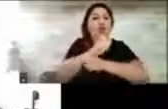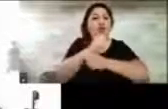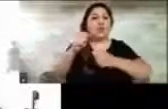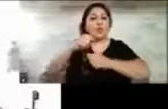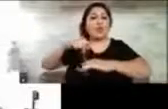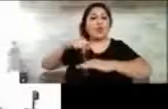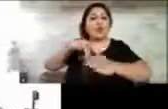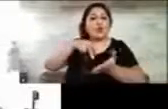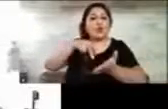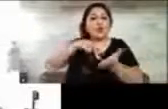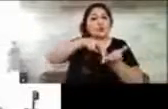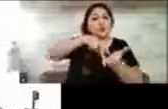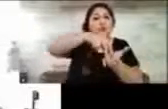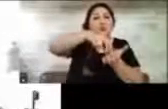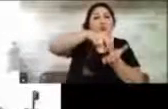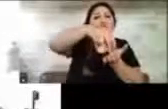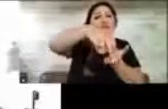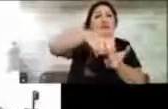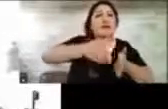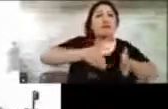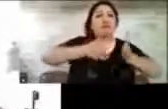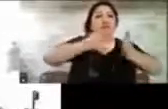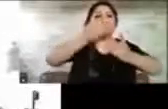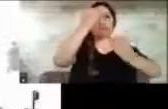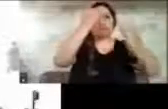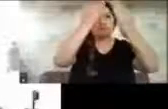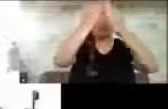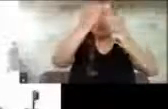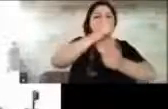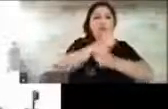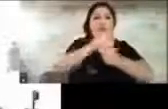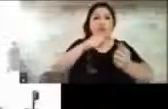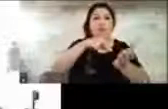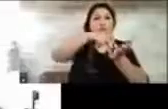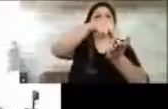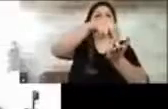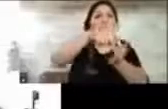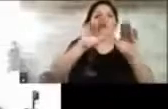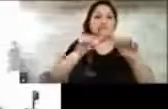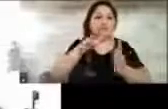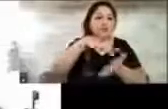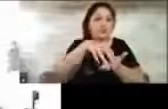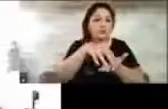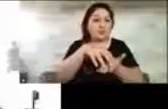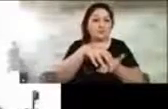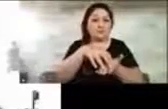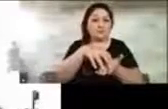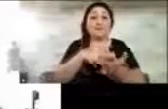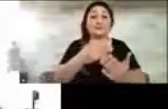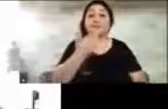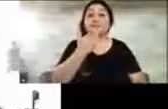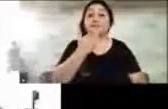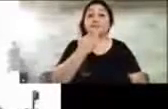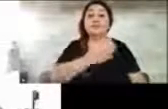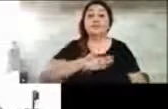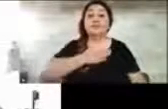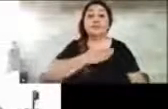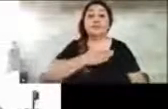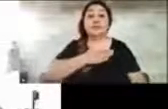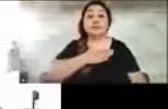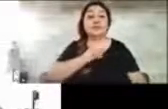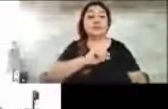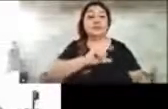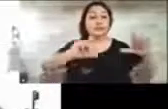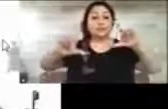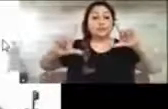sector a otro en la misma comuna, en la Gran Avenida. Y también quise incluir el ejemplo